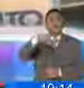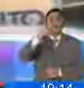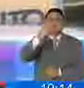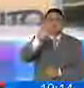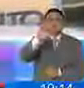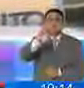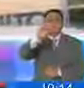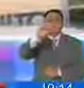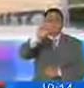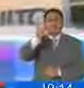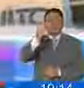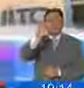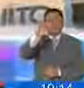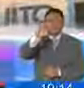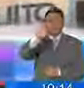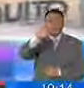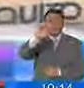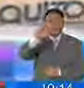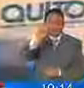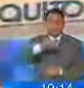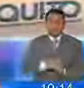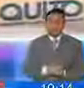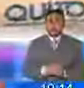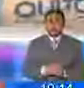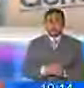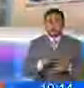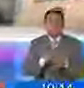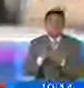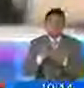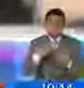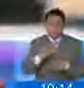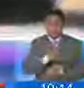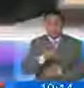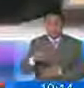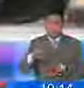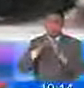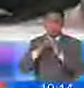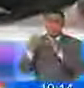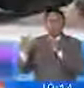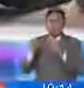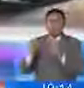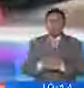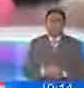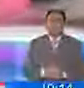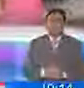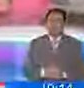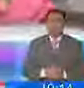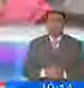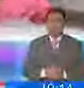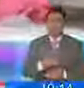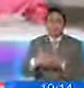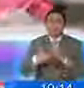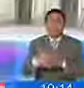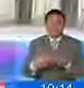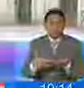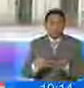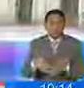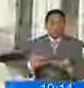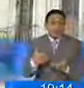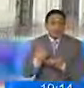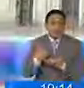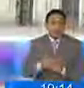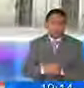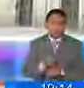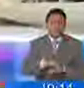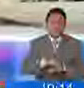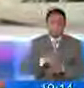los compañeros, vamos a hacer las gestiones para llevarles a un albergue temporalmente hasta ver realmente cómo podemos gestionar el tema de su vivienda como tal. Esto tras de emergencia